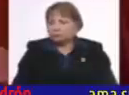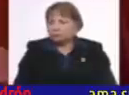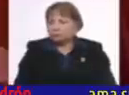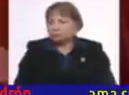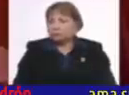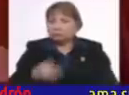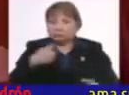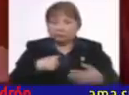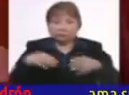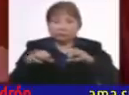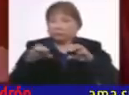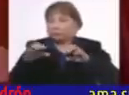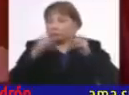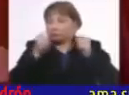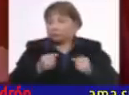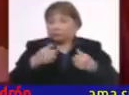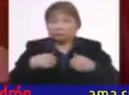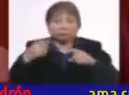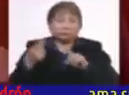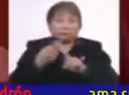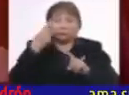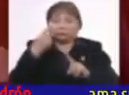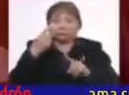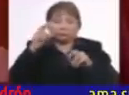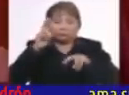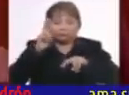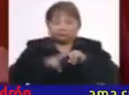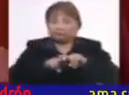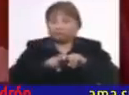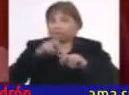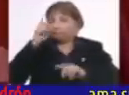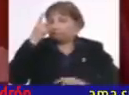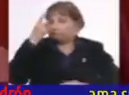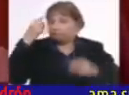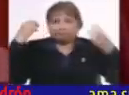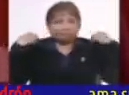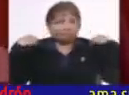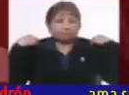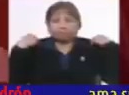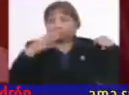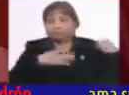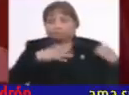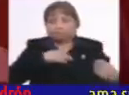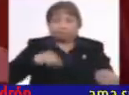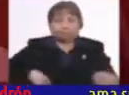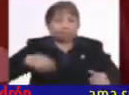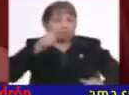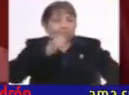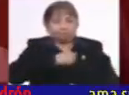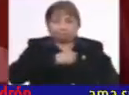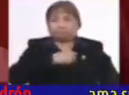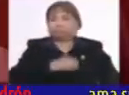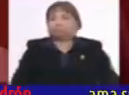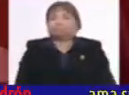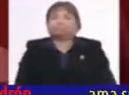las acciones concretas desde el primer momento en que me senté en el despacho del ministerio de interior